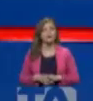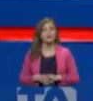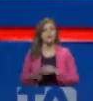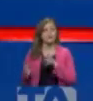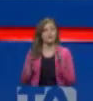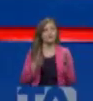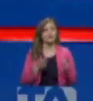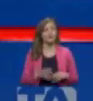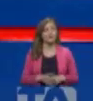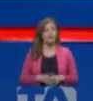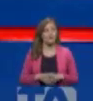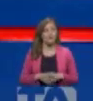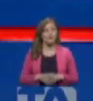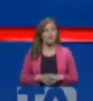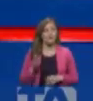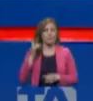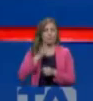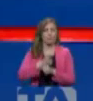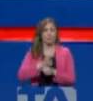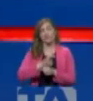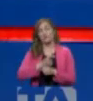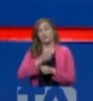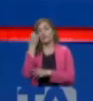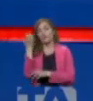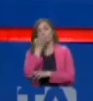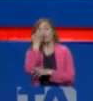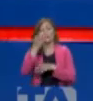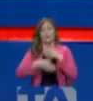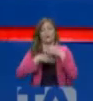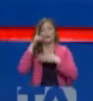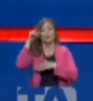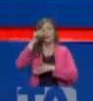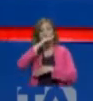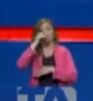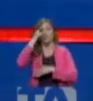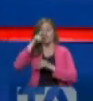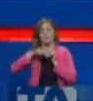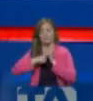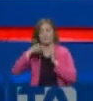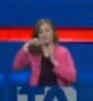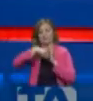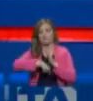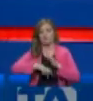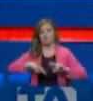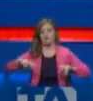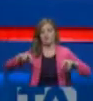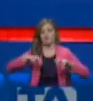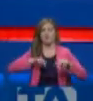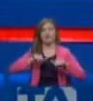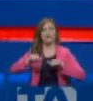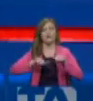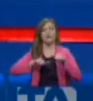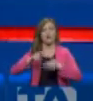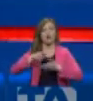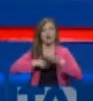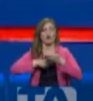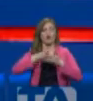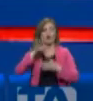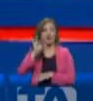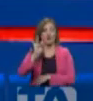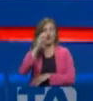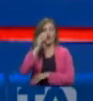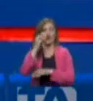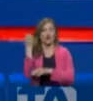Los estados de excepción decretados por el gobierno de Rafael Correa serán auditados por la Contraloría. Durante su administración se firmaron cerca de